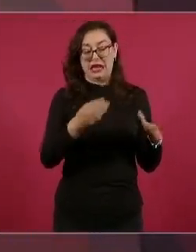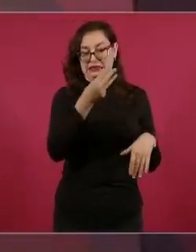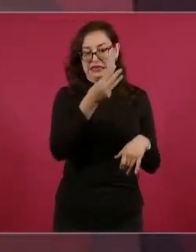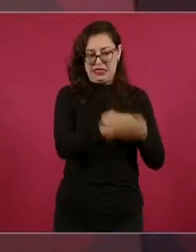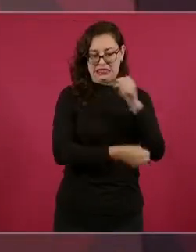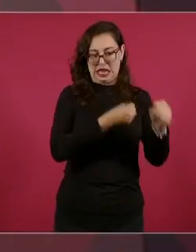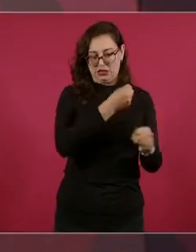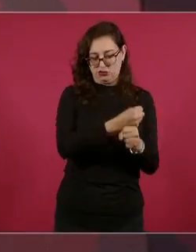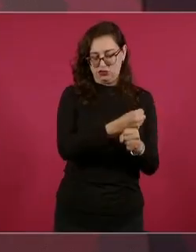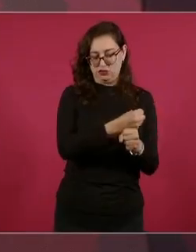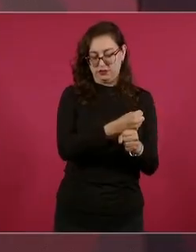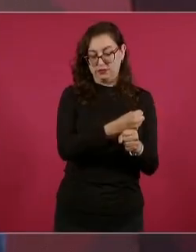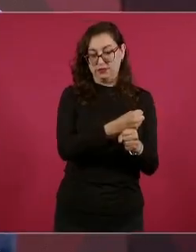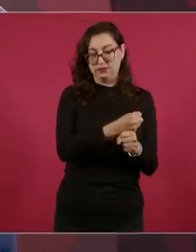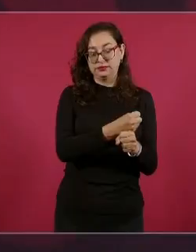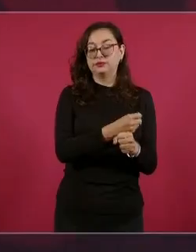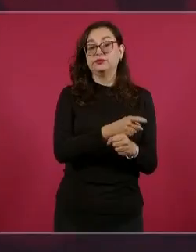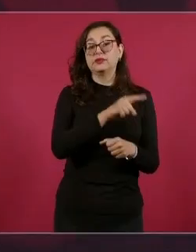de Hacienda,